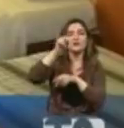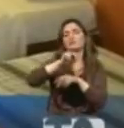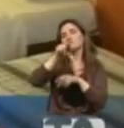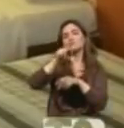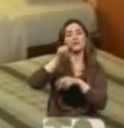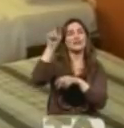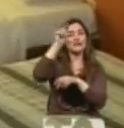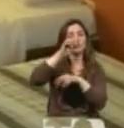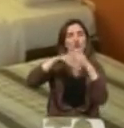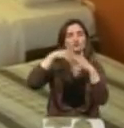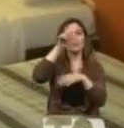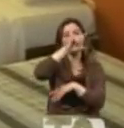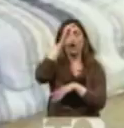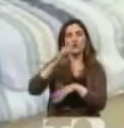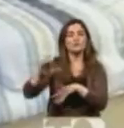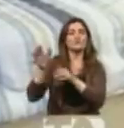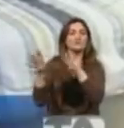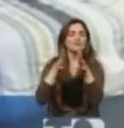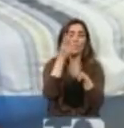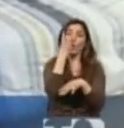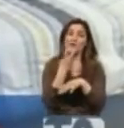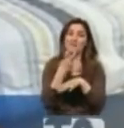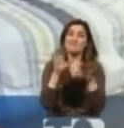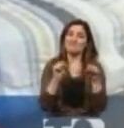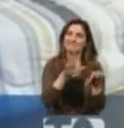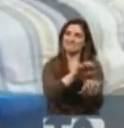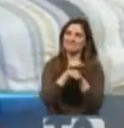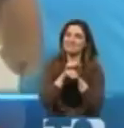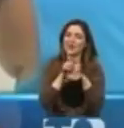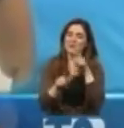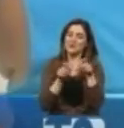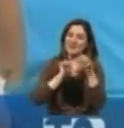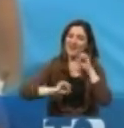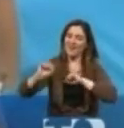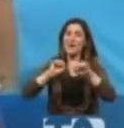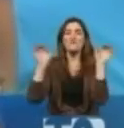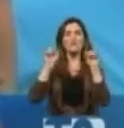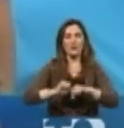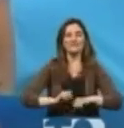La oferta hotelera cuenta con habitaciones disponibles para la atención de todos los viajeros. Por